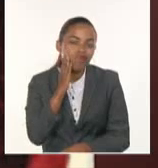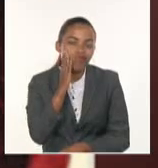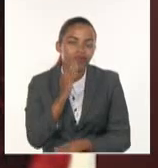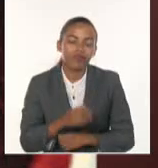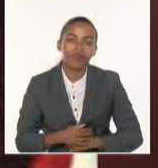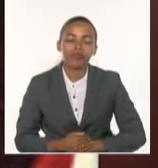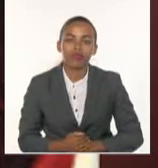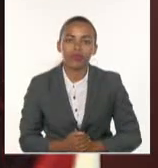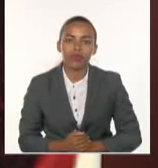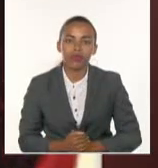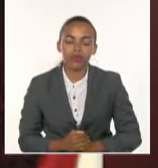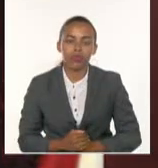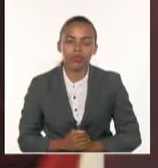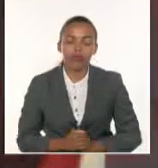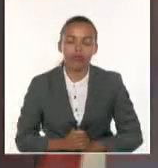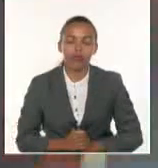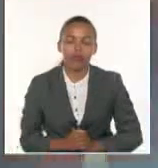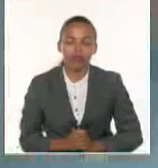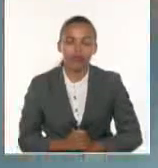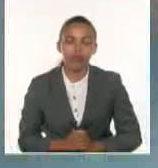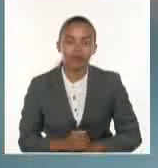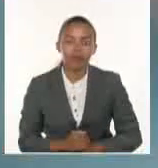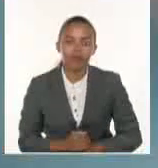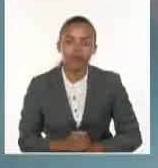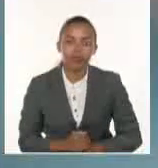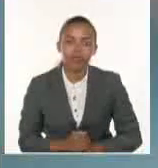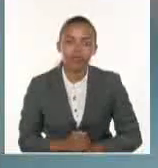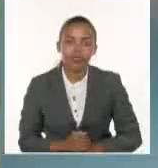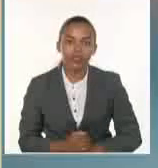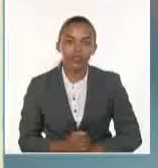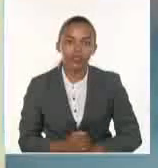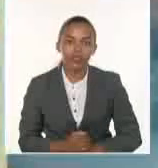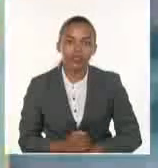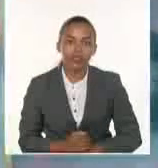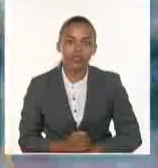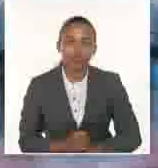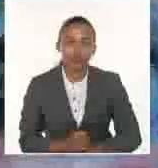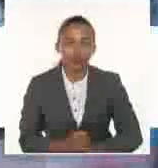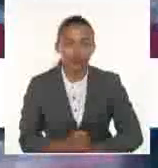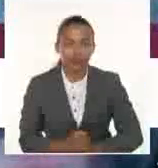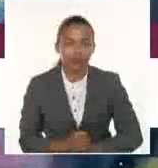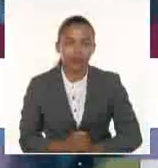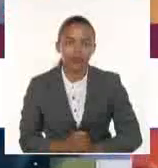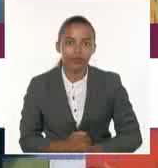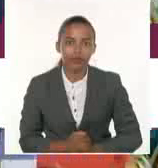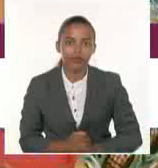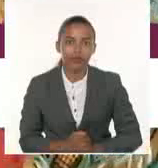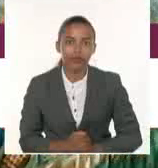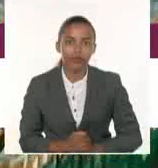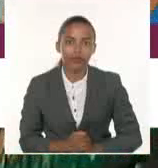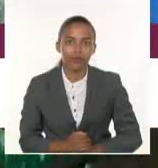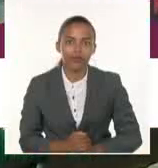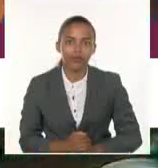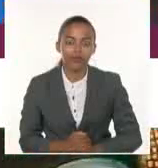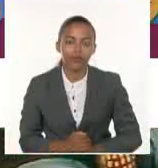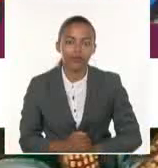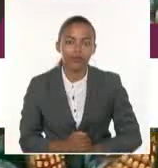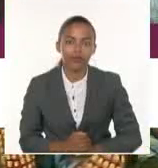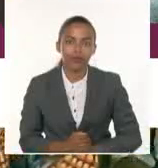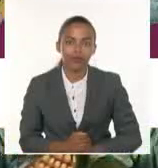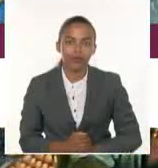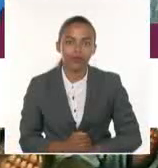A nuestro comandante nunca morirá, ese sentimiento